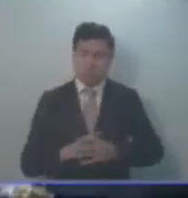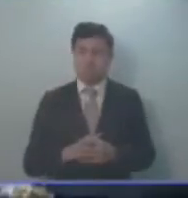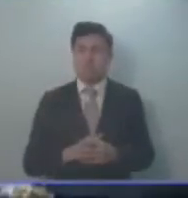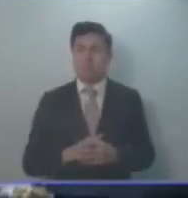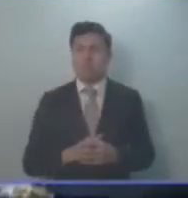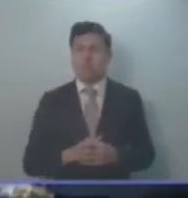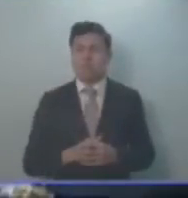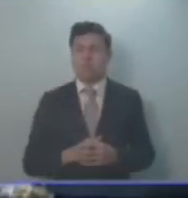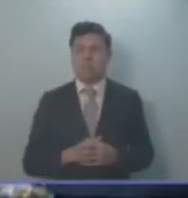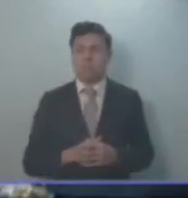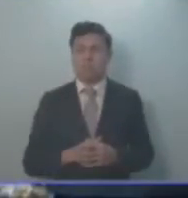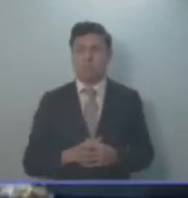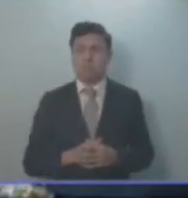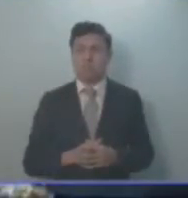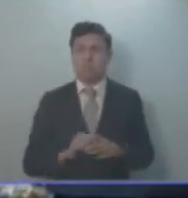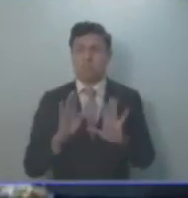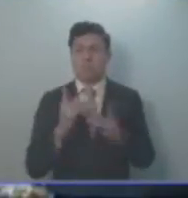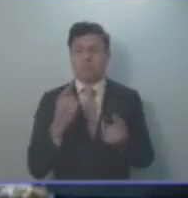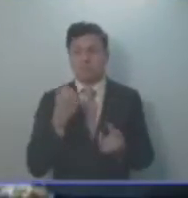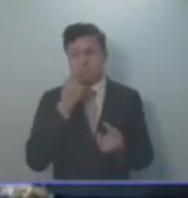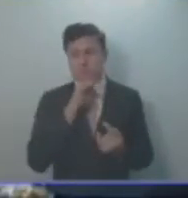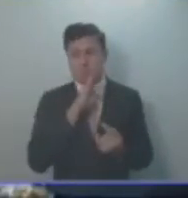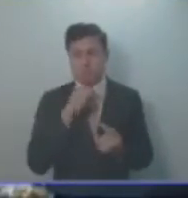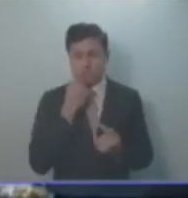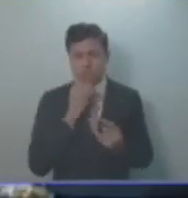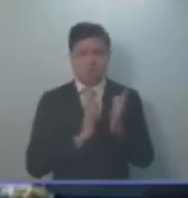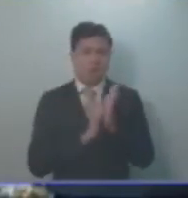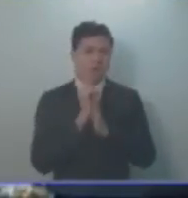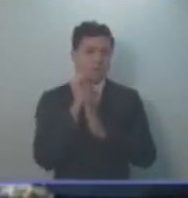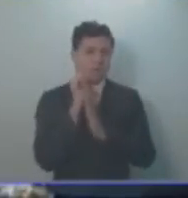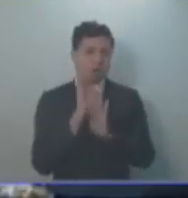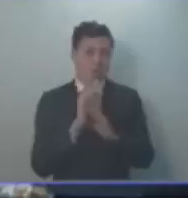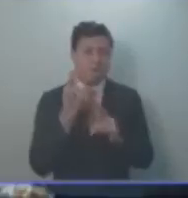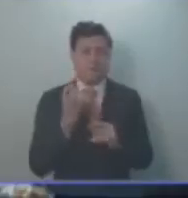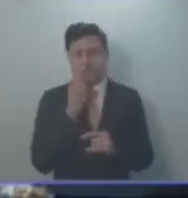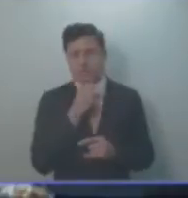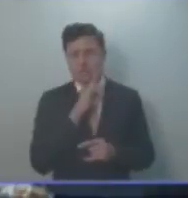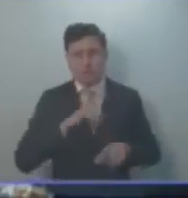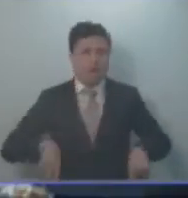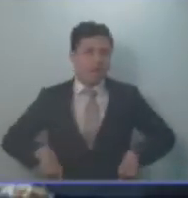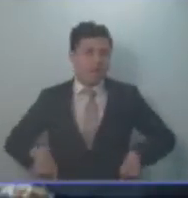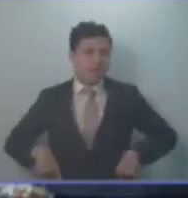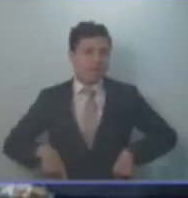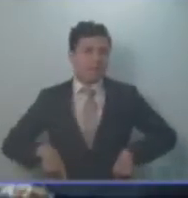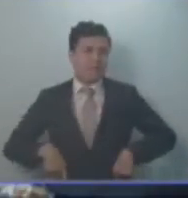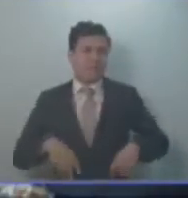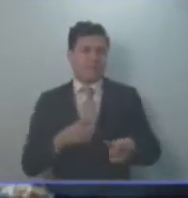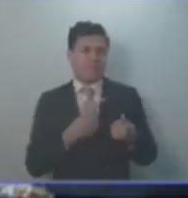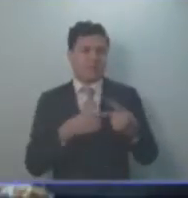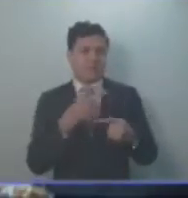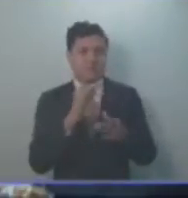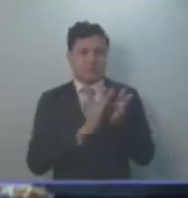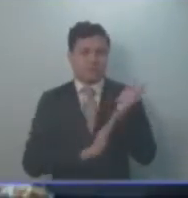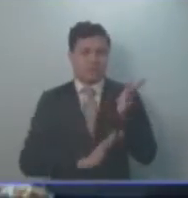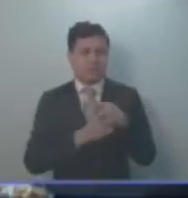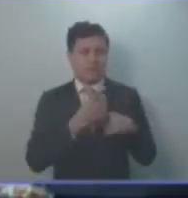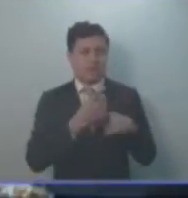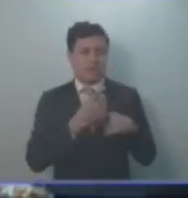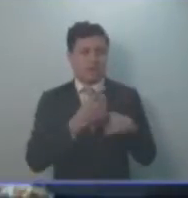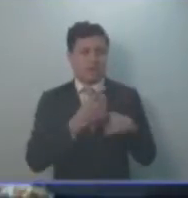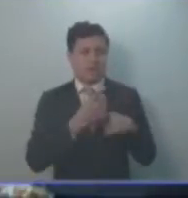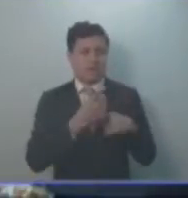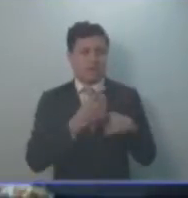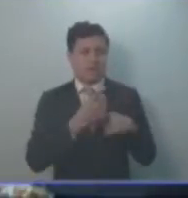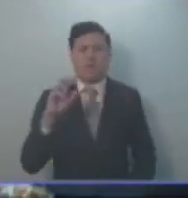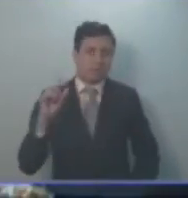o trabajadora con enfermedades crónicas incapacitantes que requieran controles médicos frecuentes,